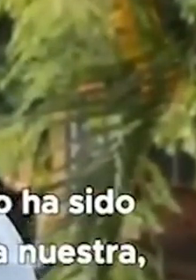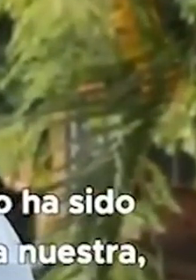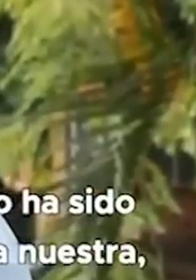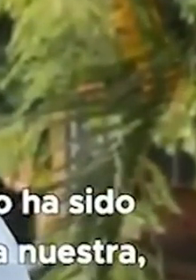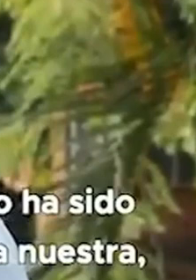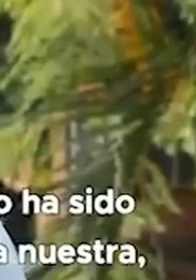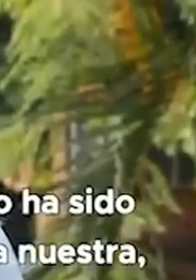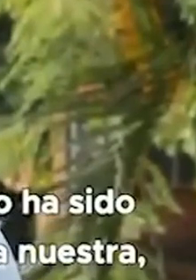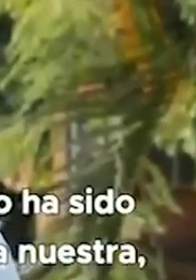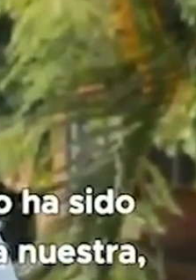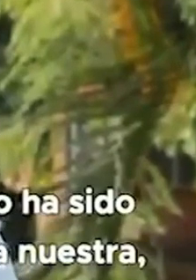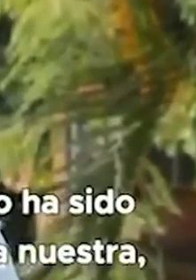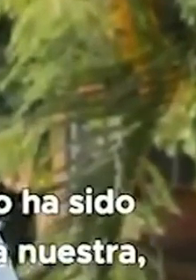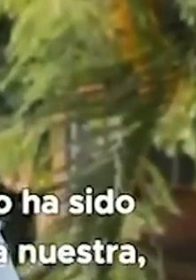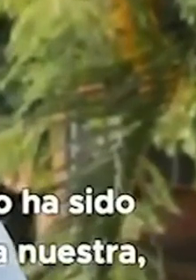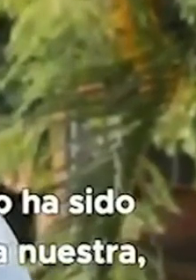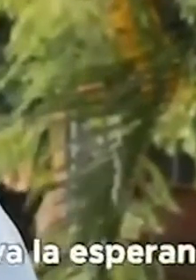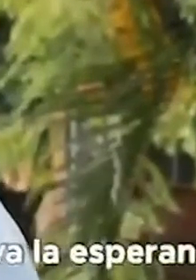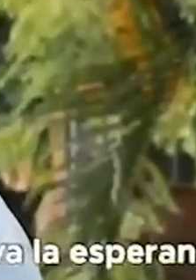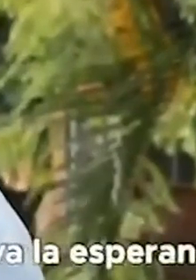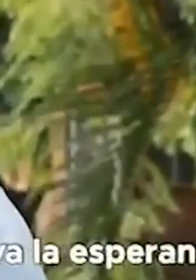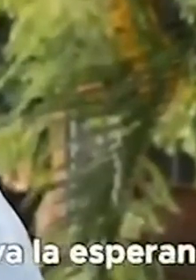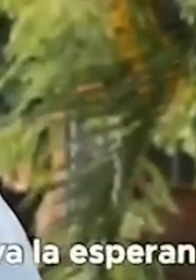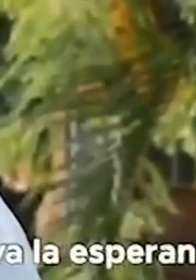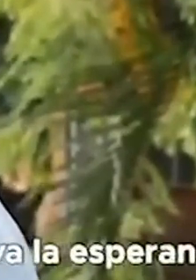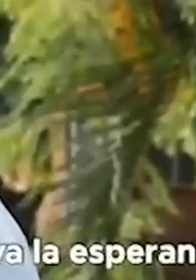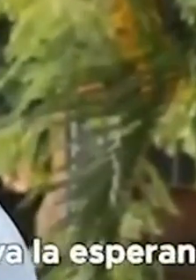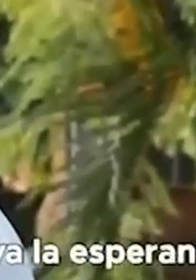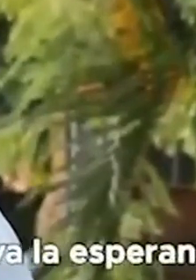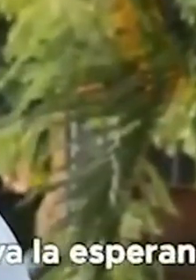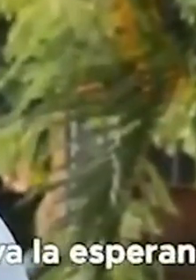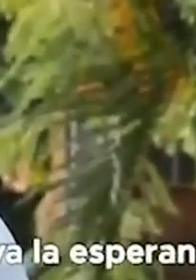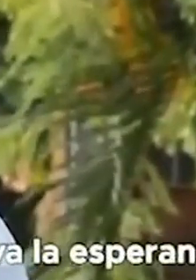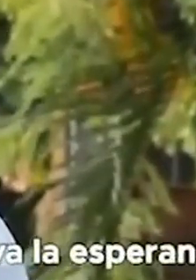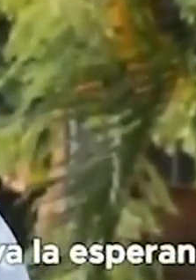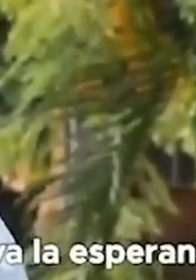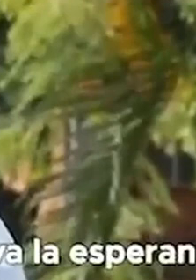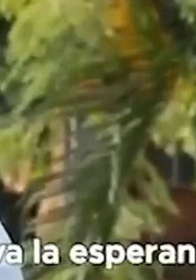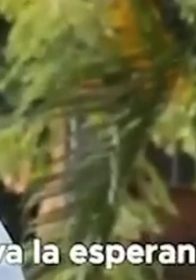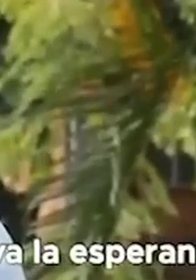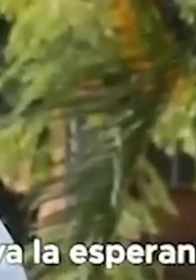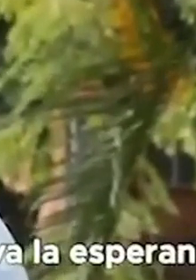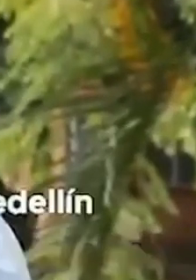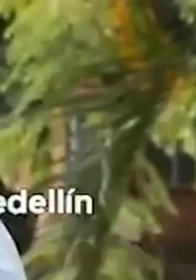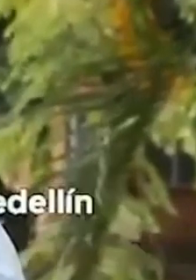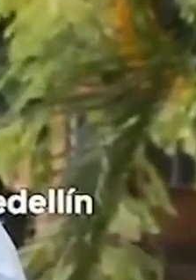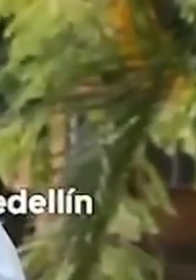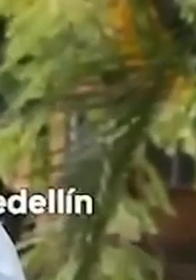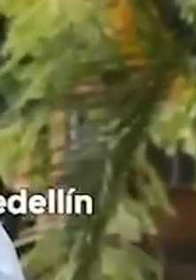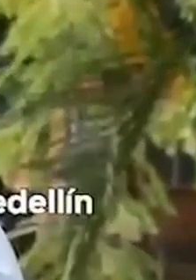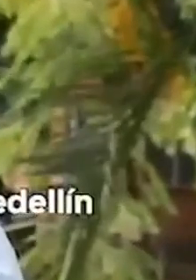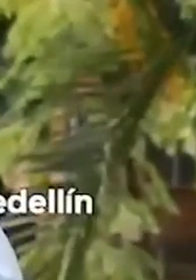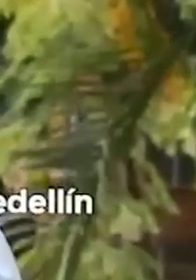sido impecable a la altura de una ciudad como la nuestra. Tus experiencias compartidas me hacen tener viva la esperanza que